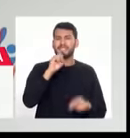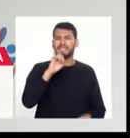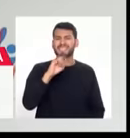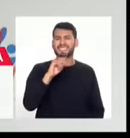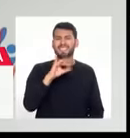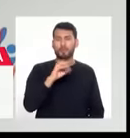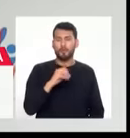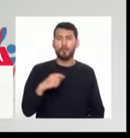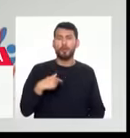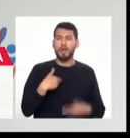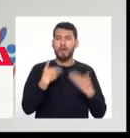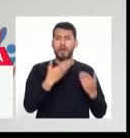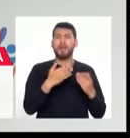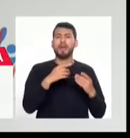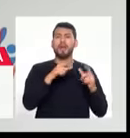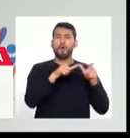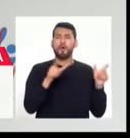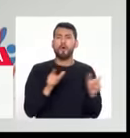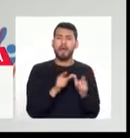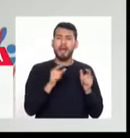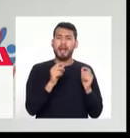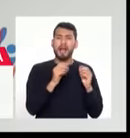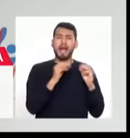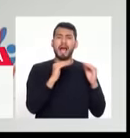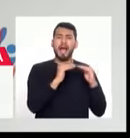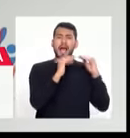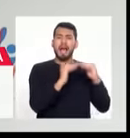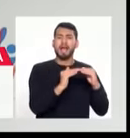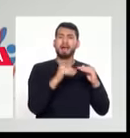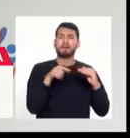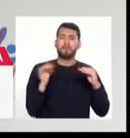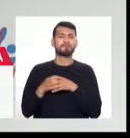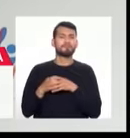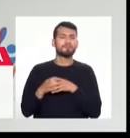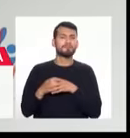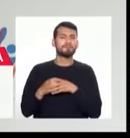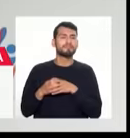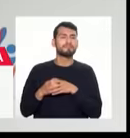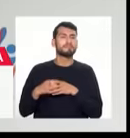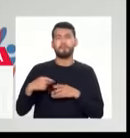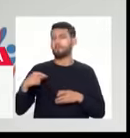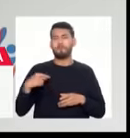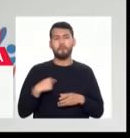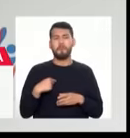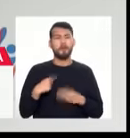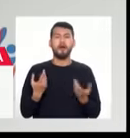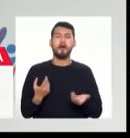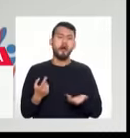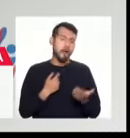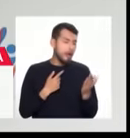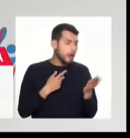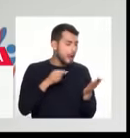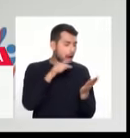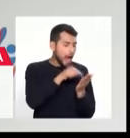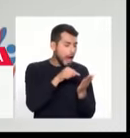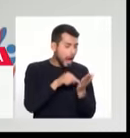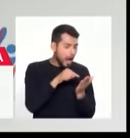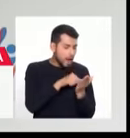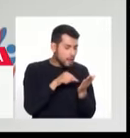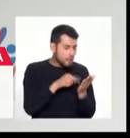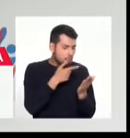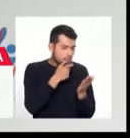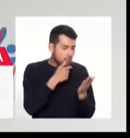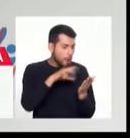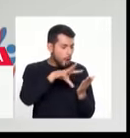mantenemos en este problema, pero realmente gestión. Hoy día venía pensando y mientras manejaba y